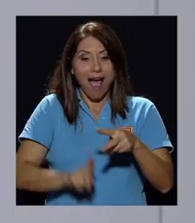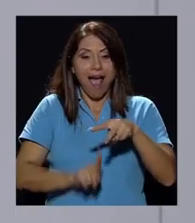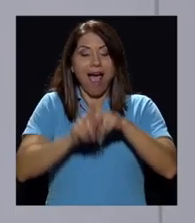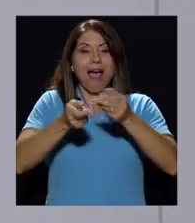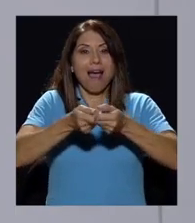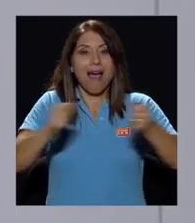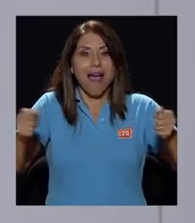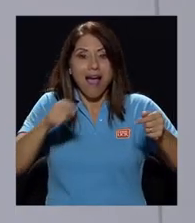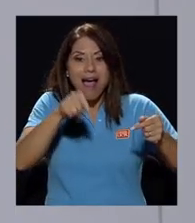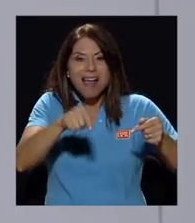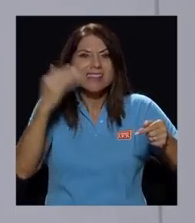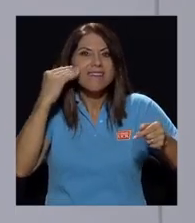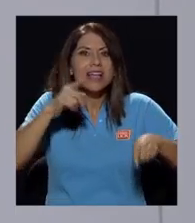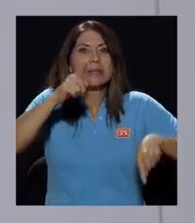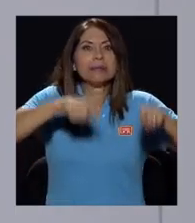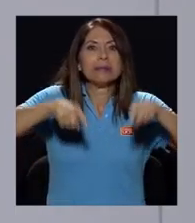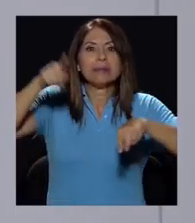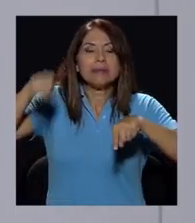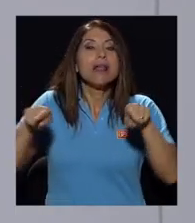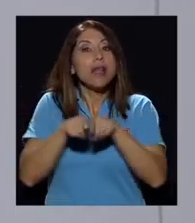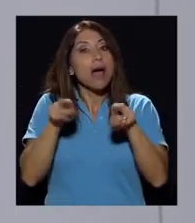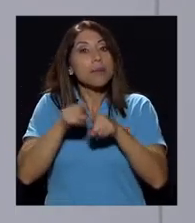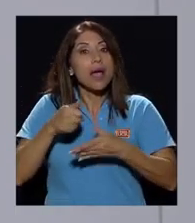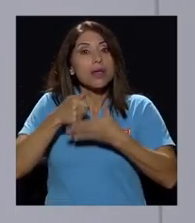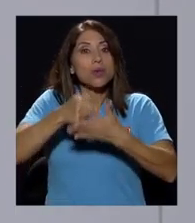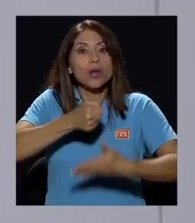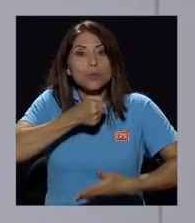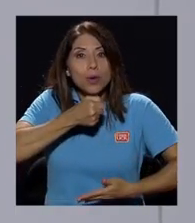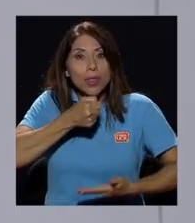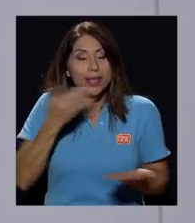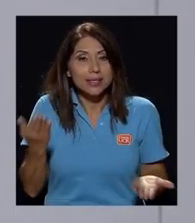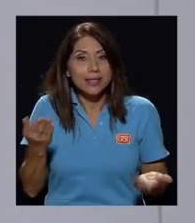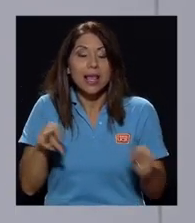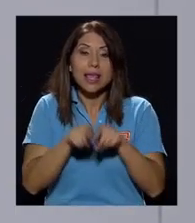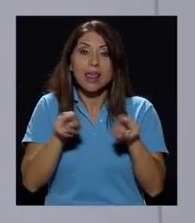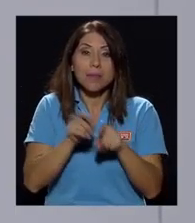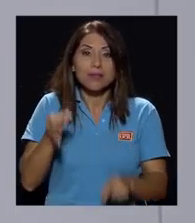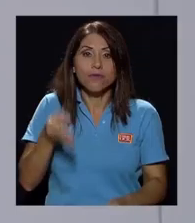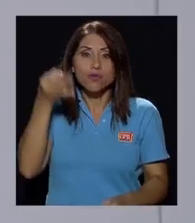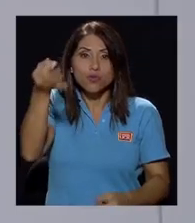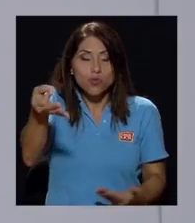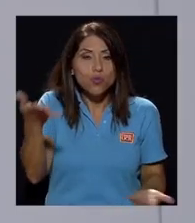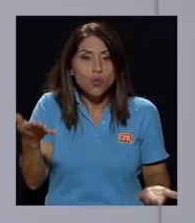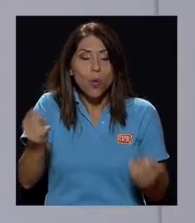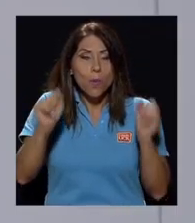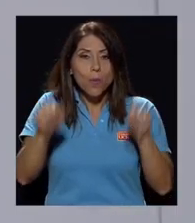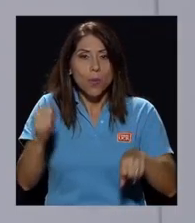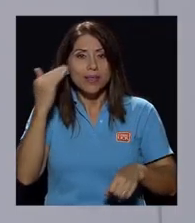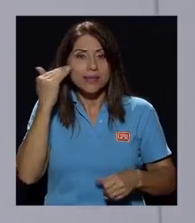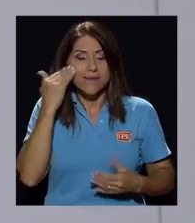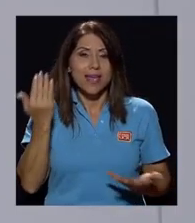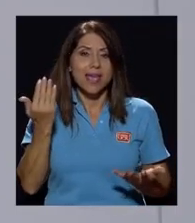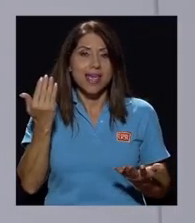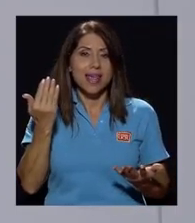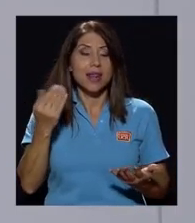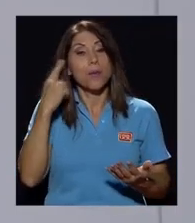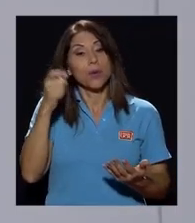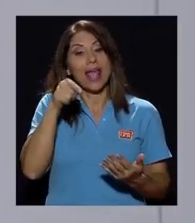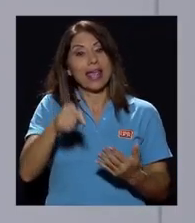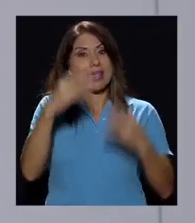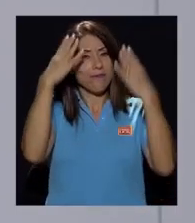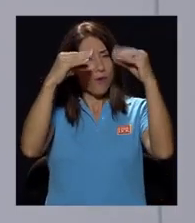periodistas para cubrir la división certeza y además para el futuro uno puede este saber o puede tiene un registro histórico